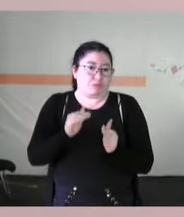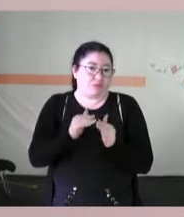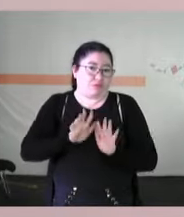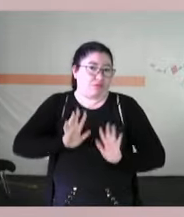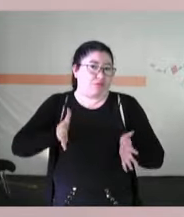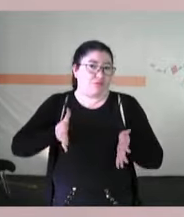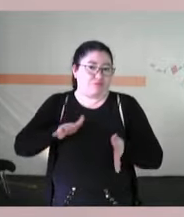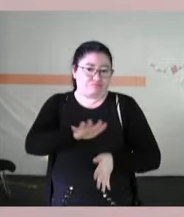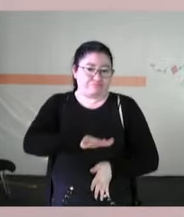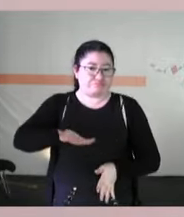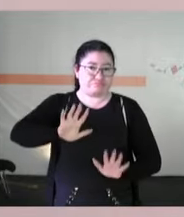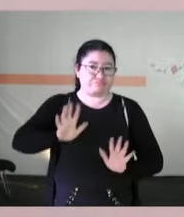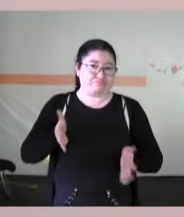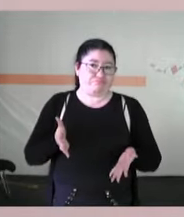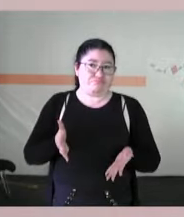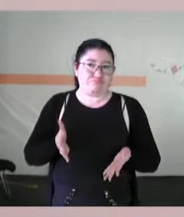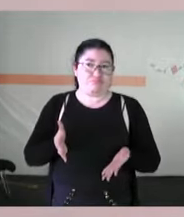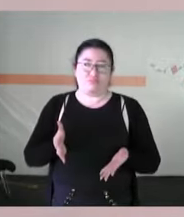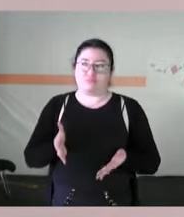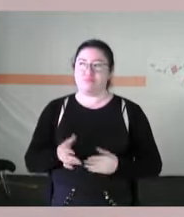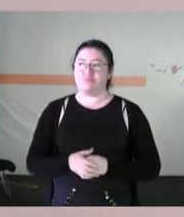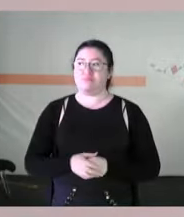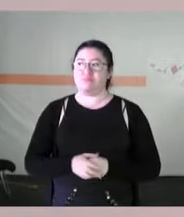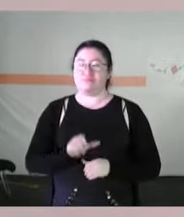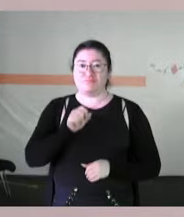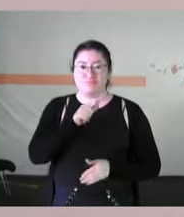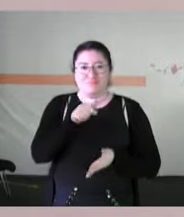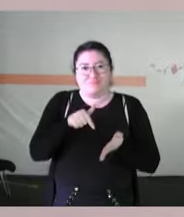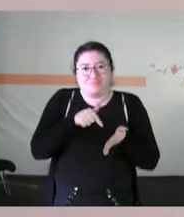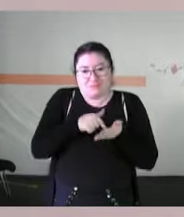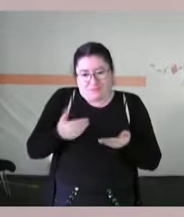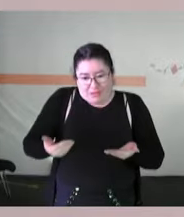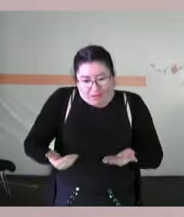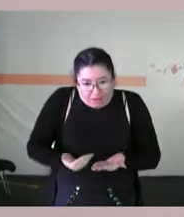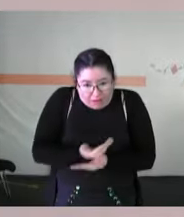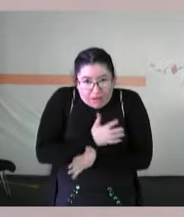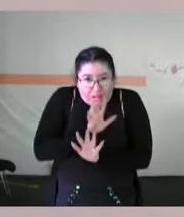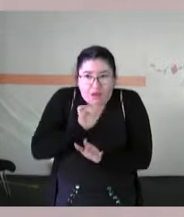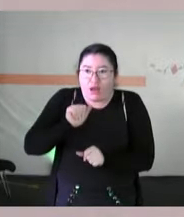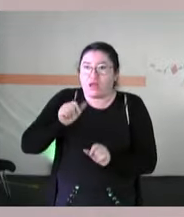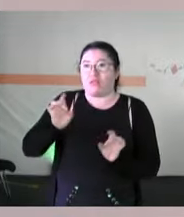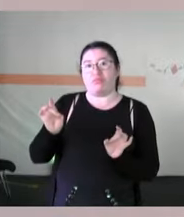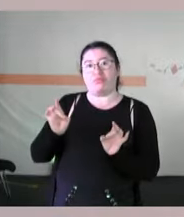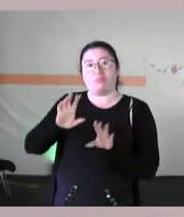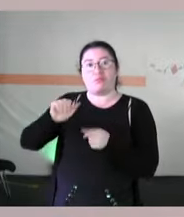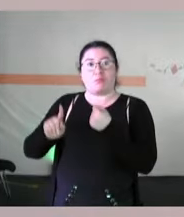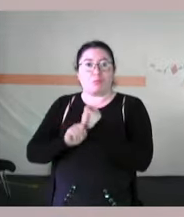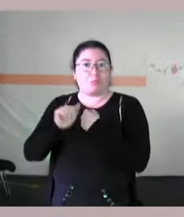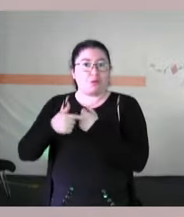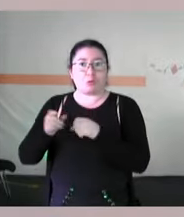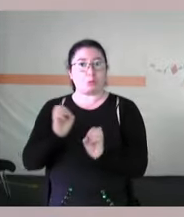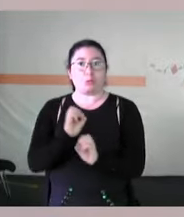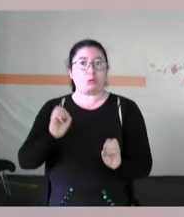Nada más están en el lugar en el que nacieron, no hicieron otra cosa.